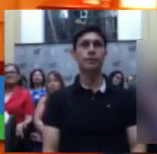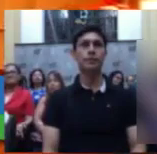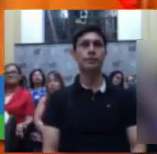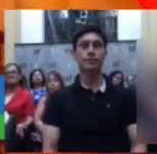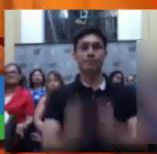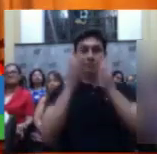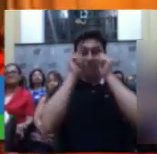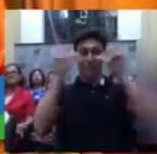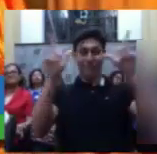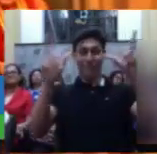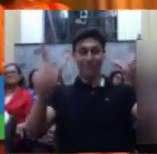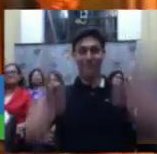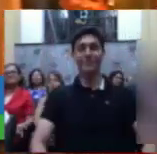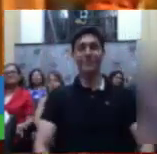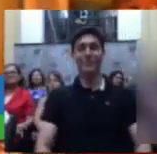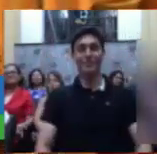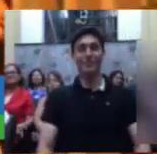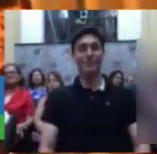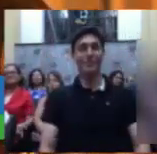Sorpresa.